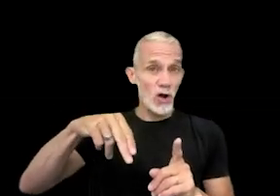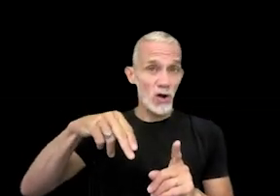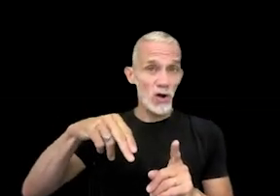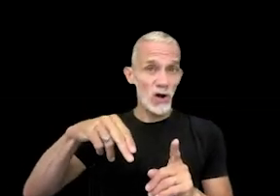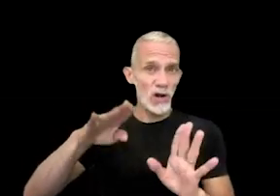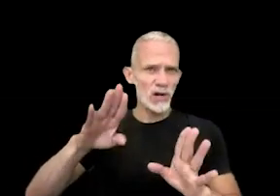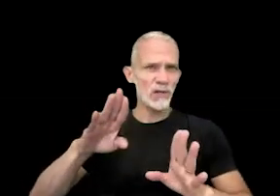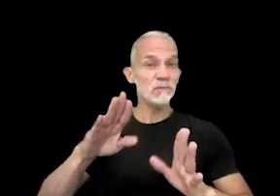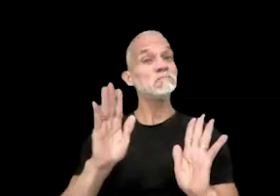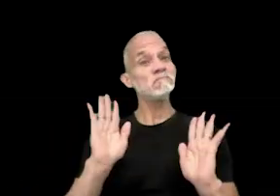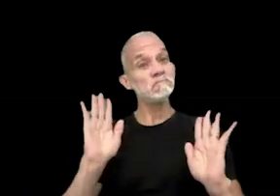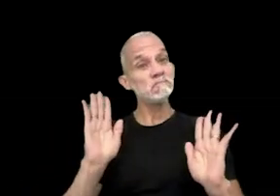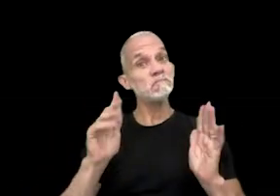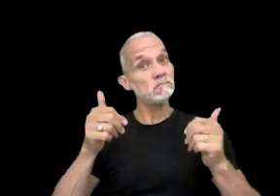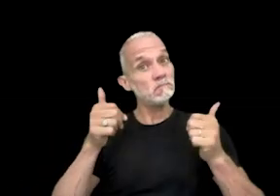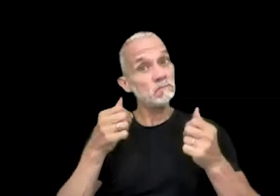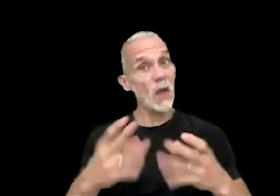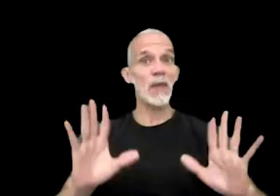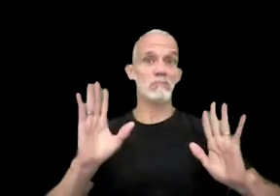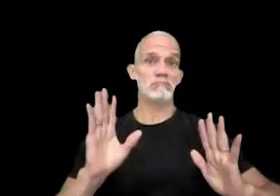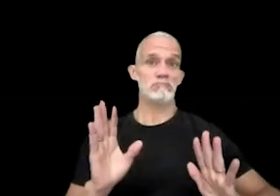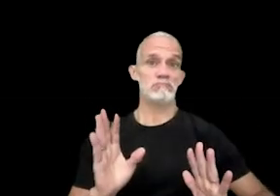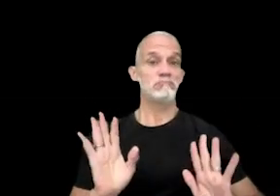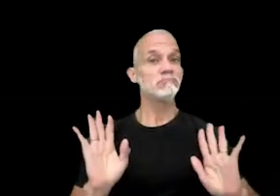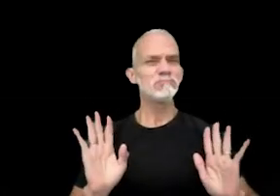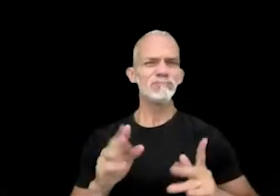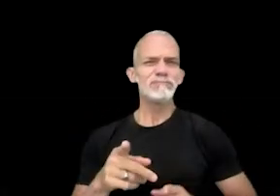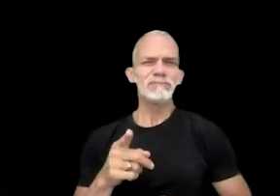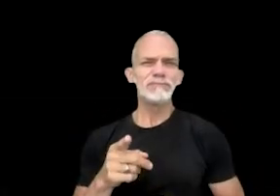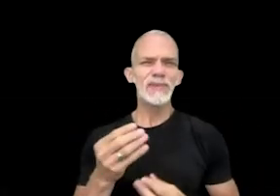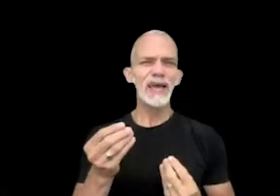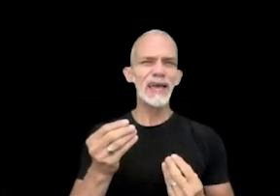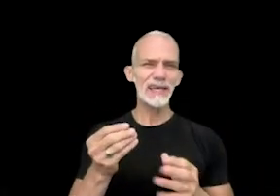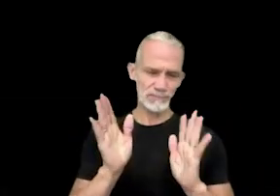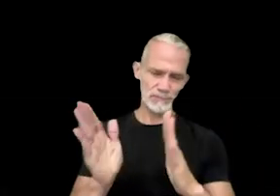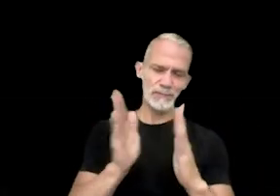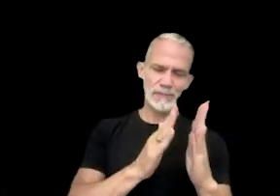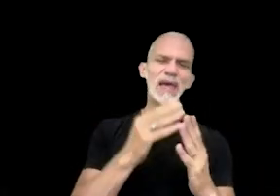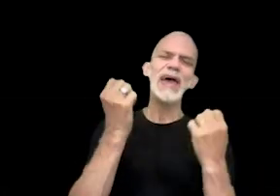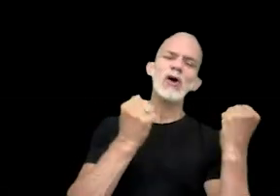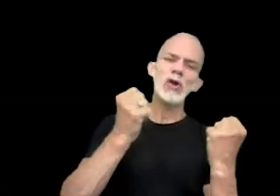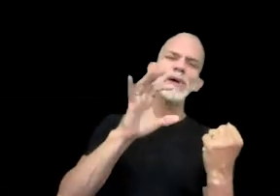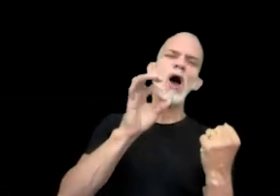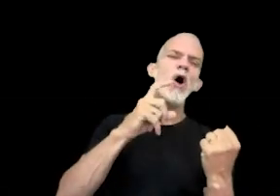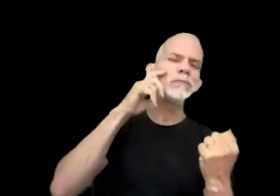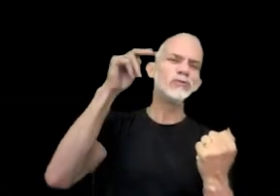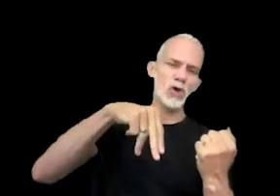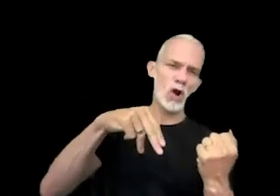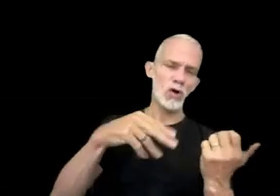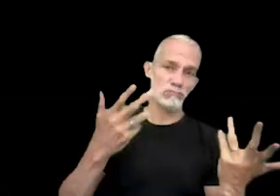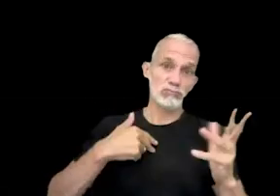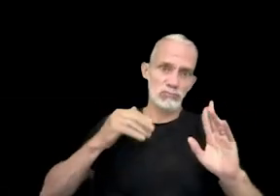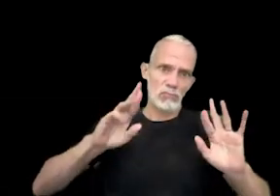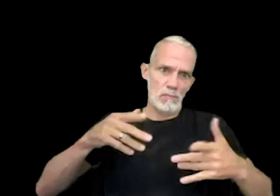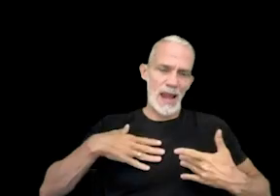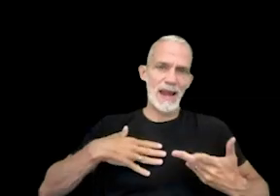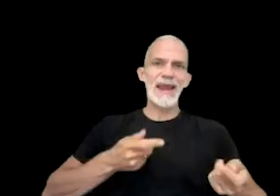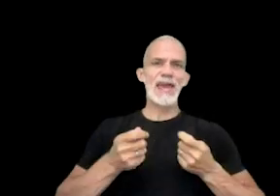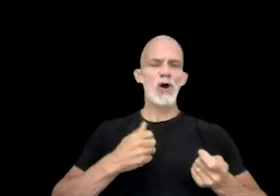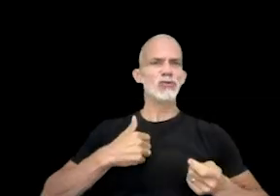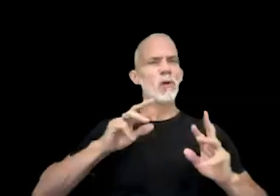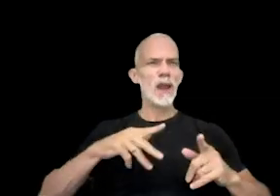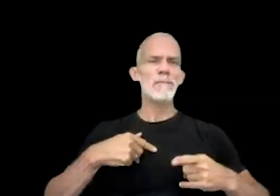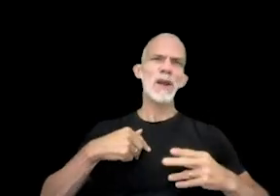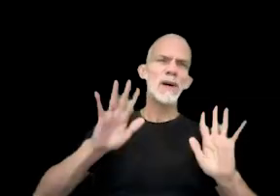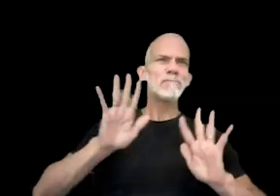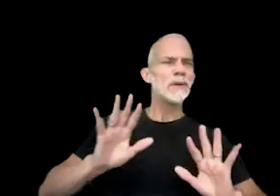era aceptable. ¿Qué es la economía de opción? Porque de vuelta, estamos con un contribuyente que está planificando su negocio. La economía de